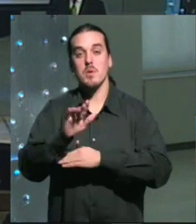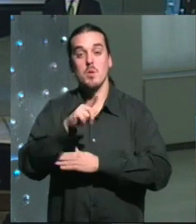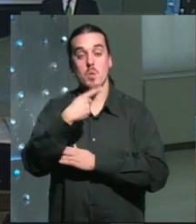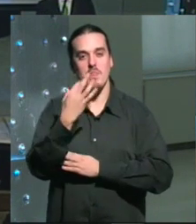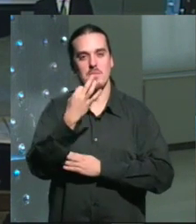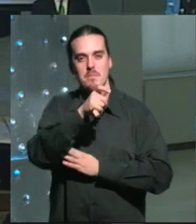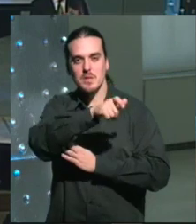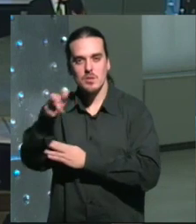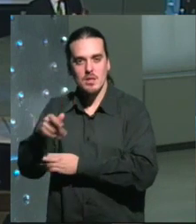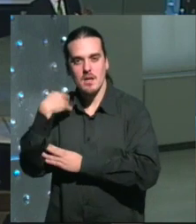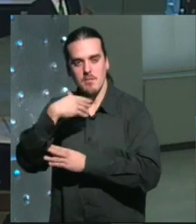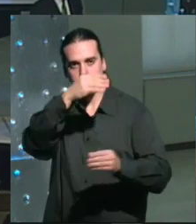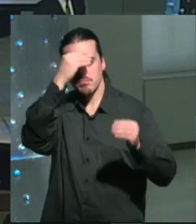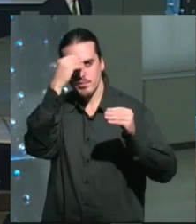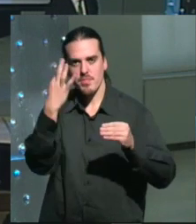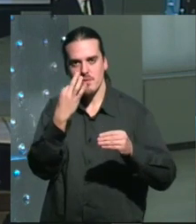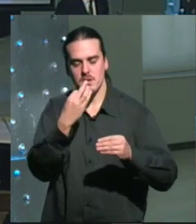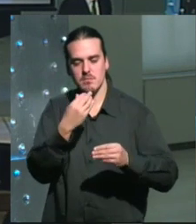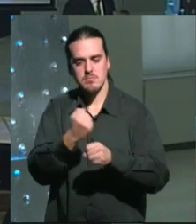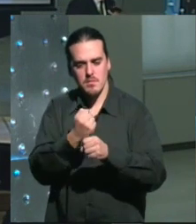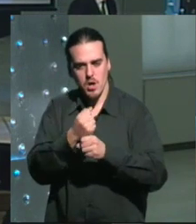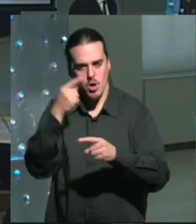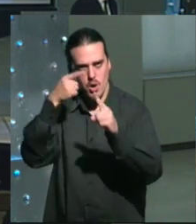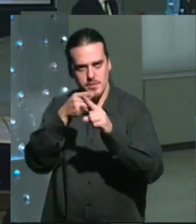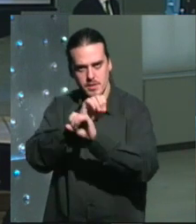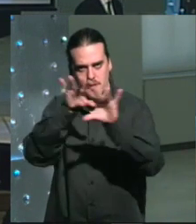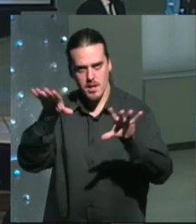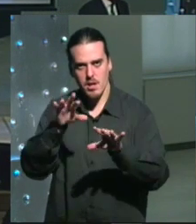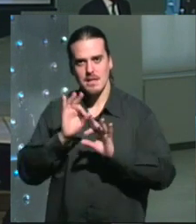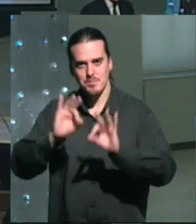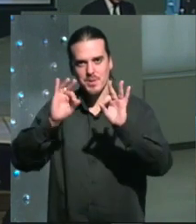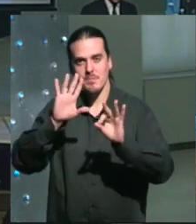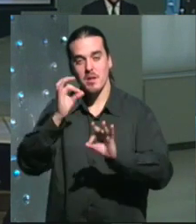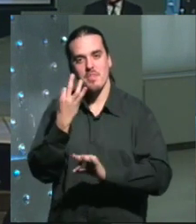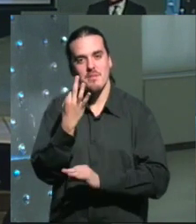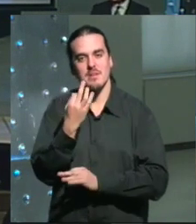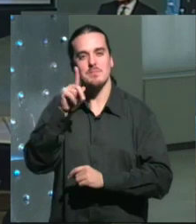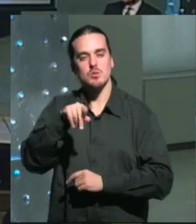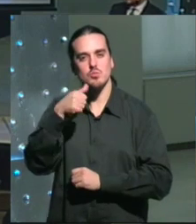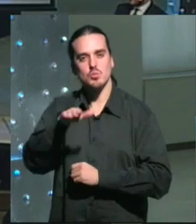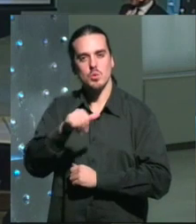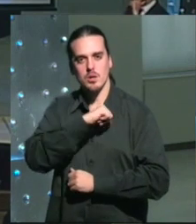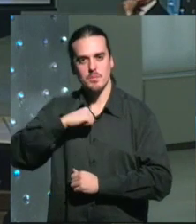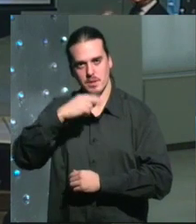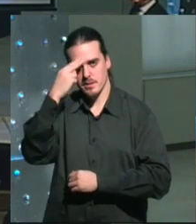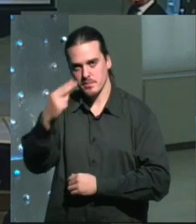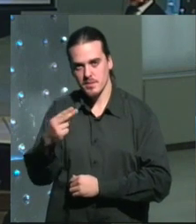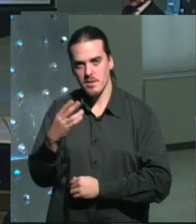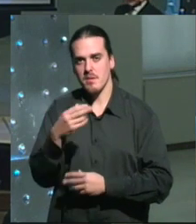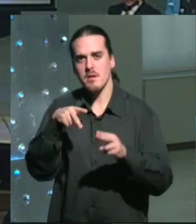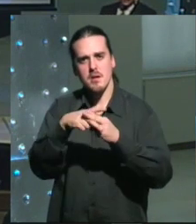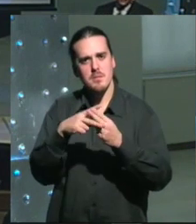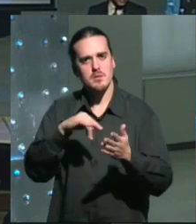cumplir con una serie de objetivos claros y específicos, pero le das toda la autonomía del mundo para que logren esos objetivos. Le das las herramientas